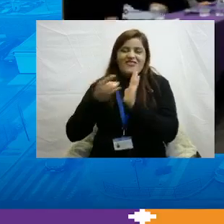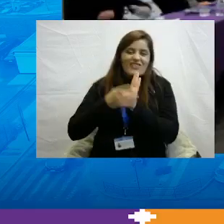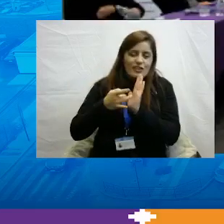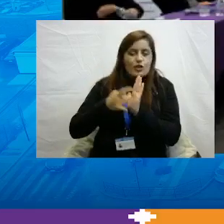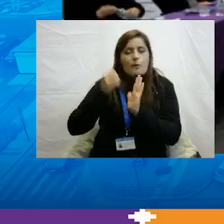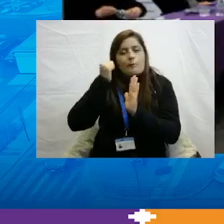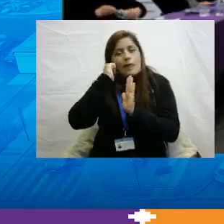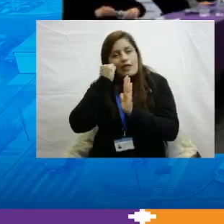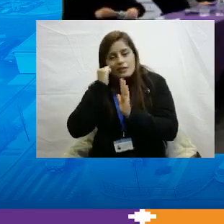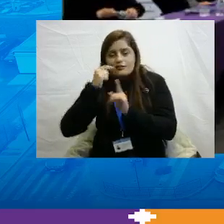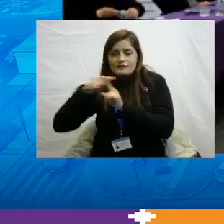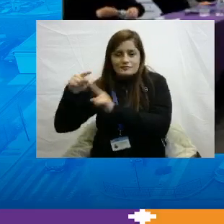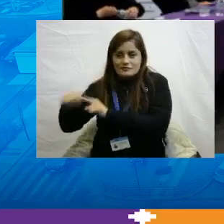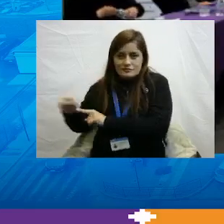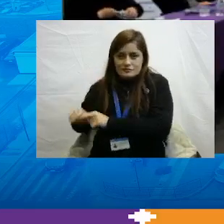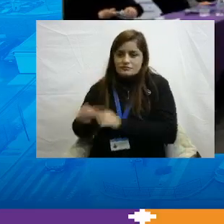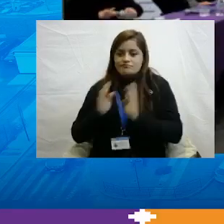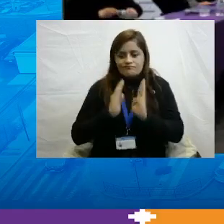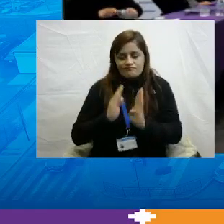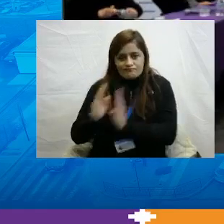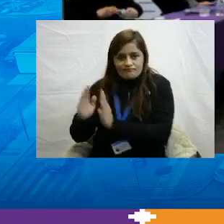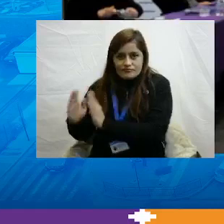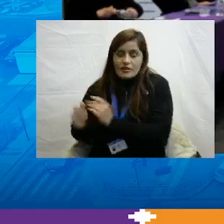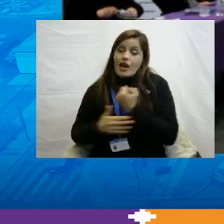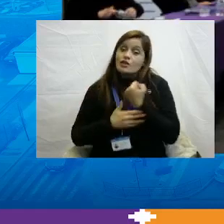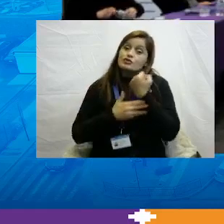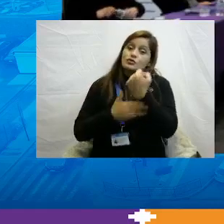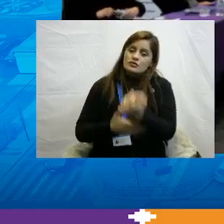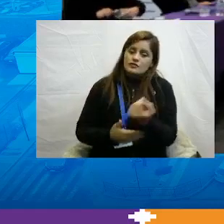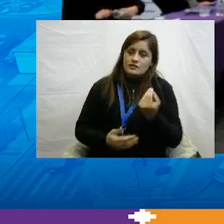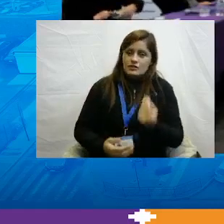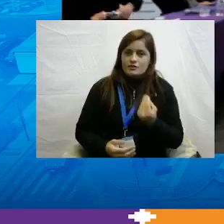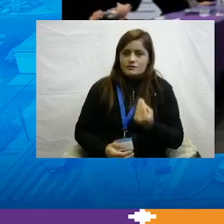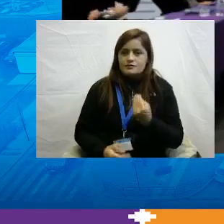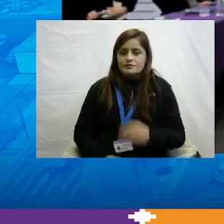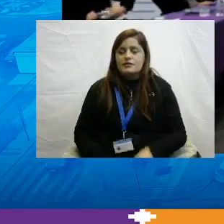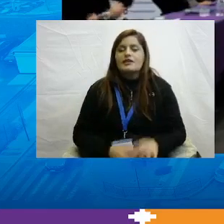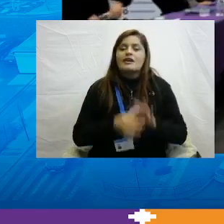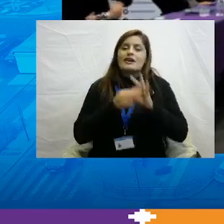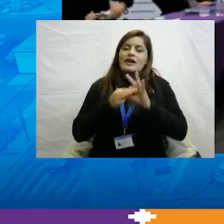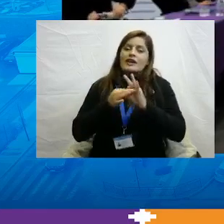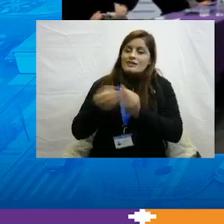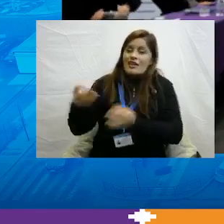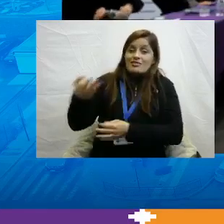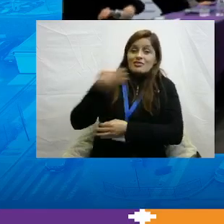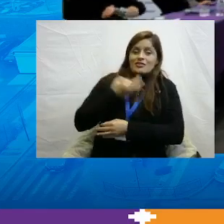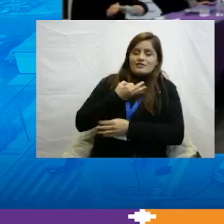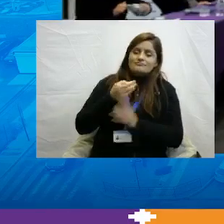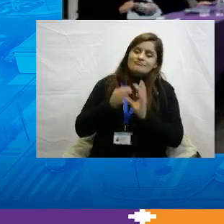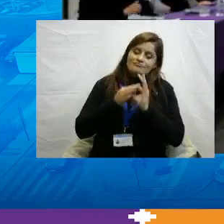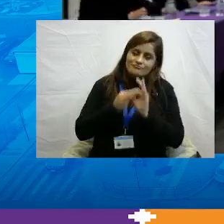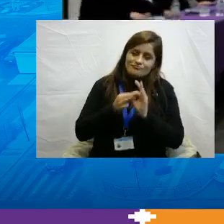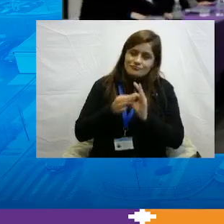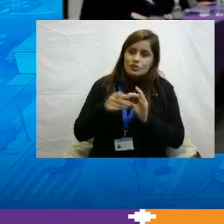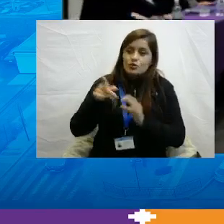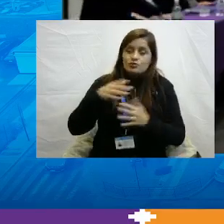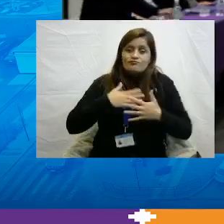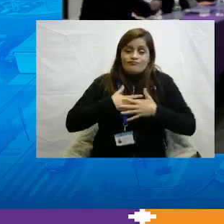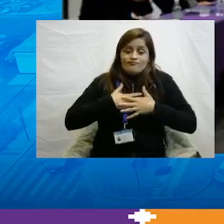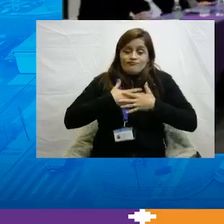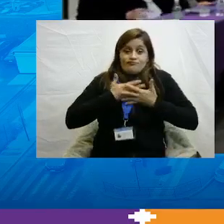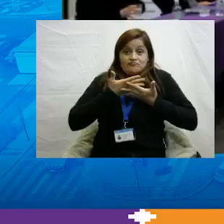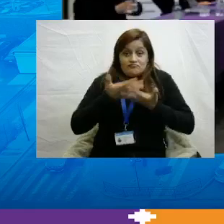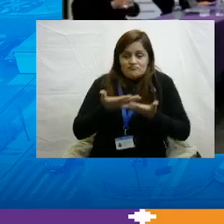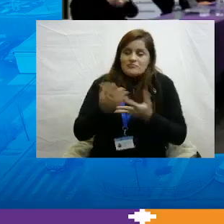para el medio ambiente, así que gracias también por sus comentarios, por transmitirnos lo que está hoy